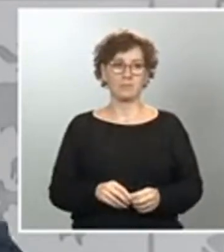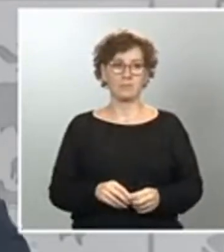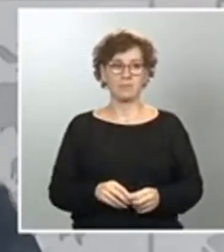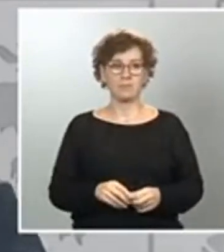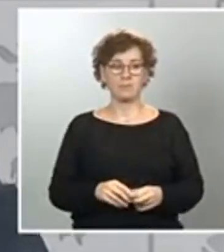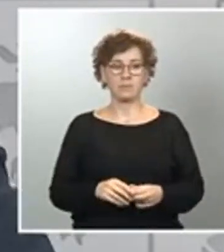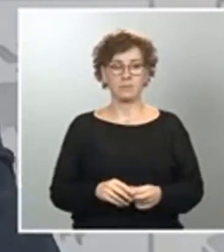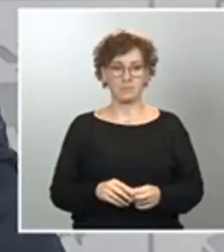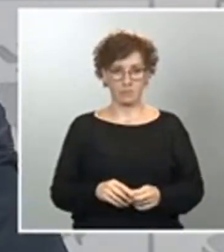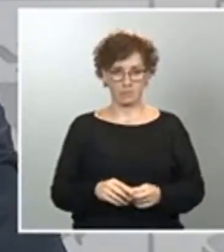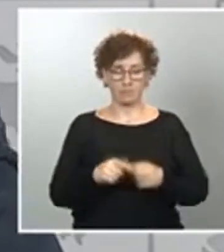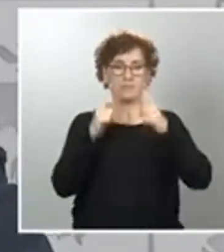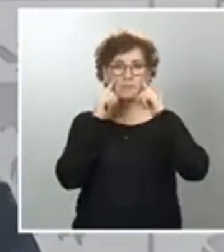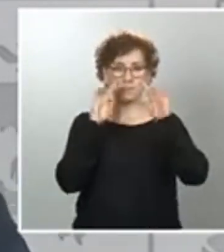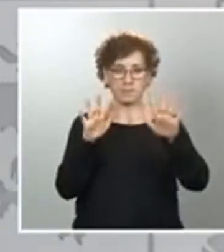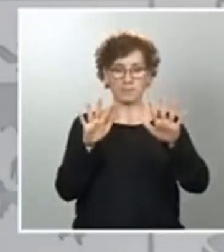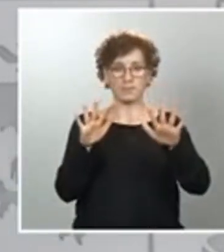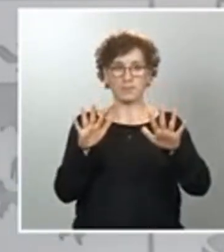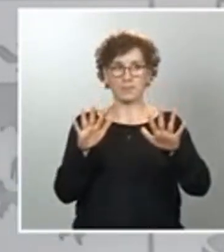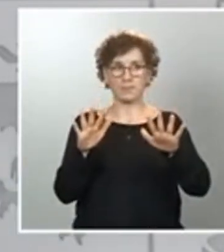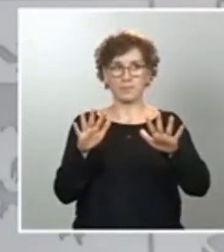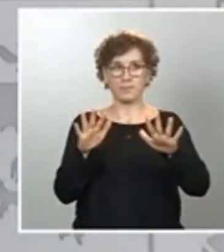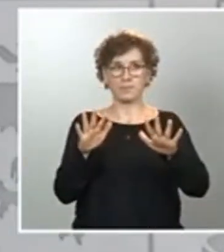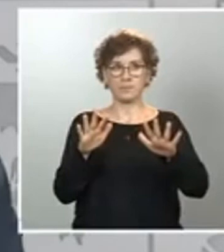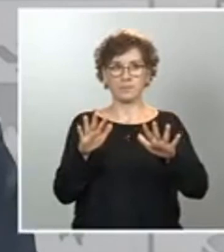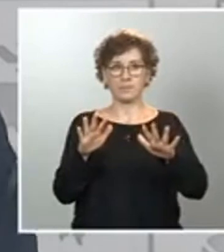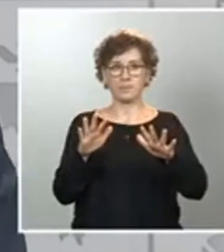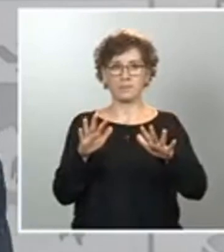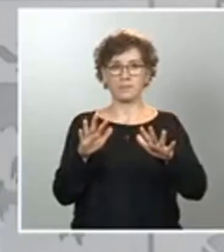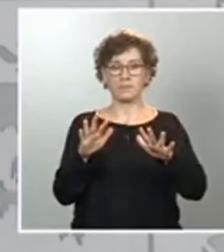Vamos a ver, en relación con la primera de las cuestiones,